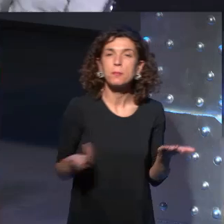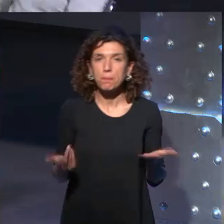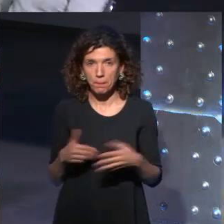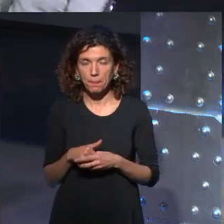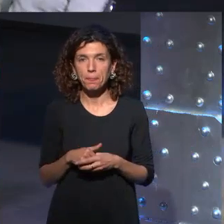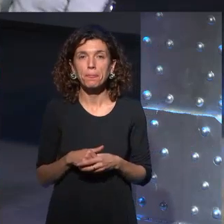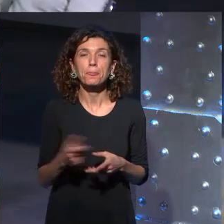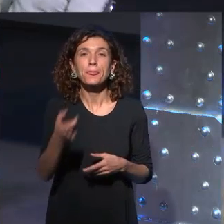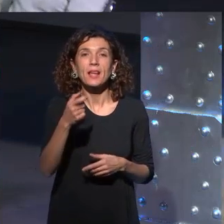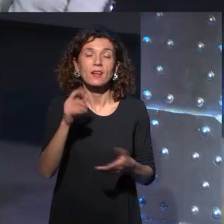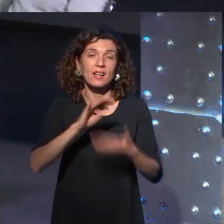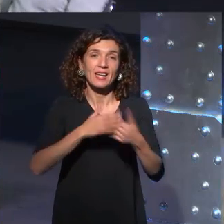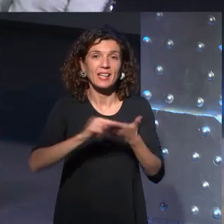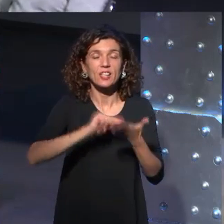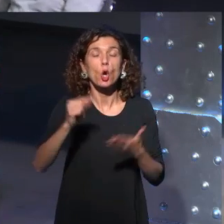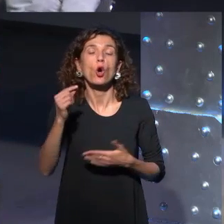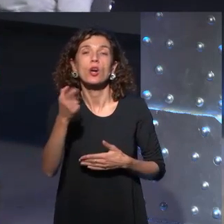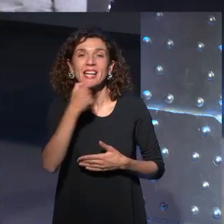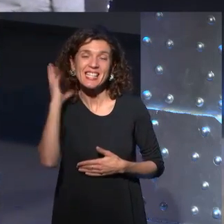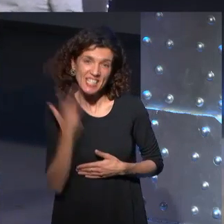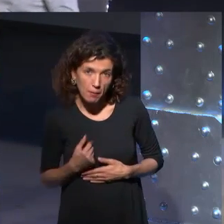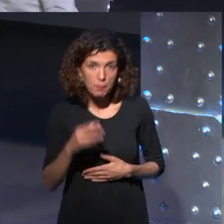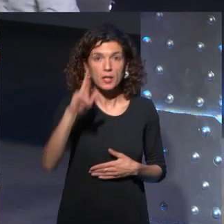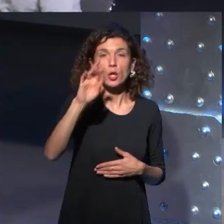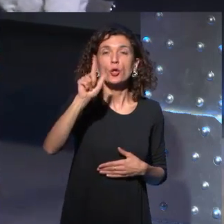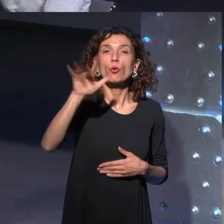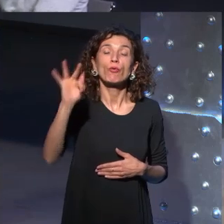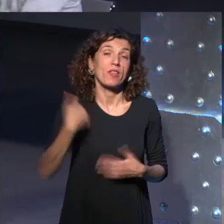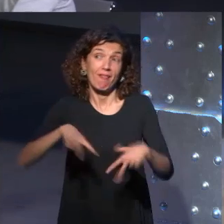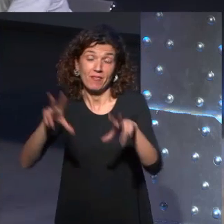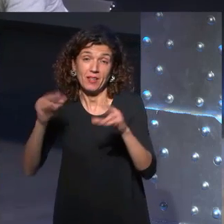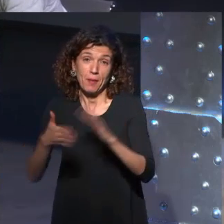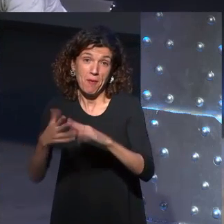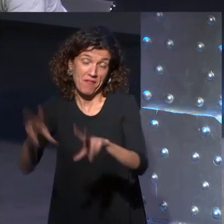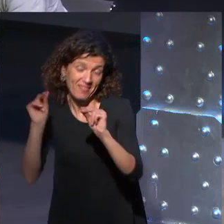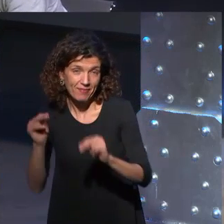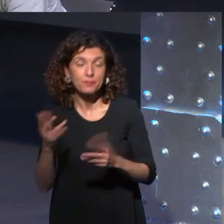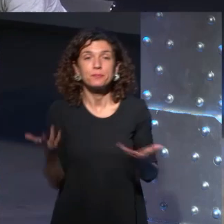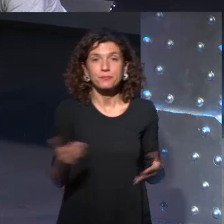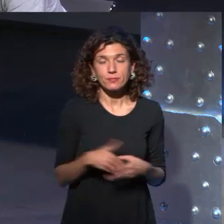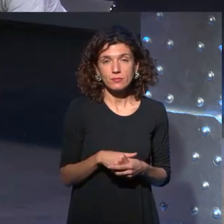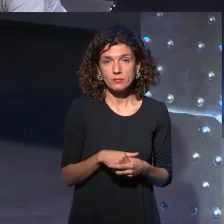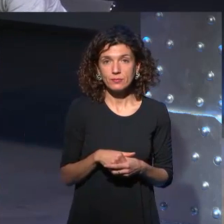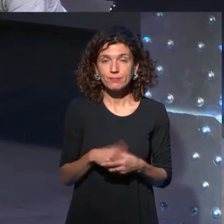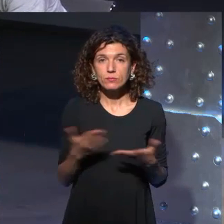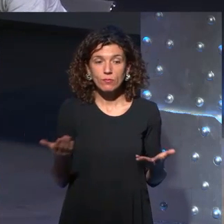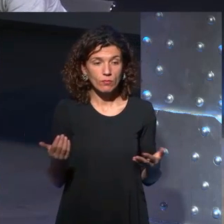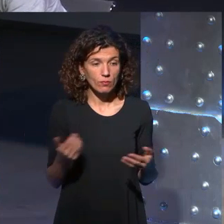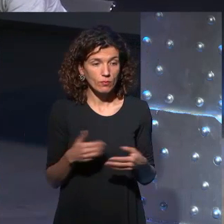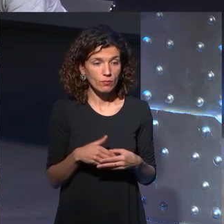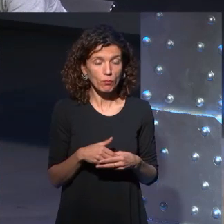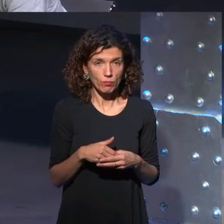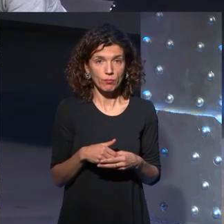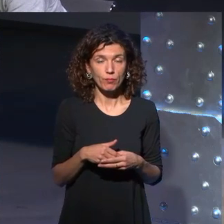De Shakespeare, Rulfo. Venga, con esto leemos y terminamos, va. Sí, claro, ay, qué bruto soy. Bueno, tú eres también.